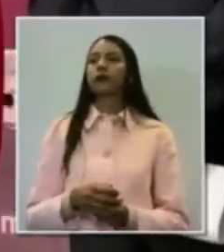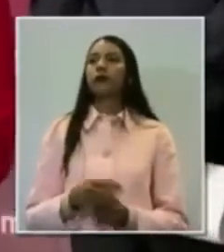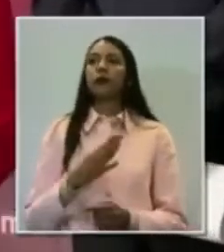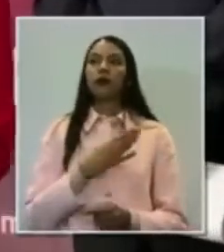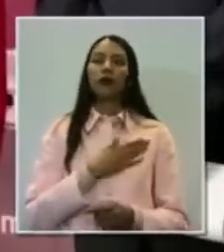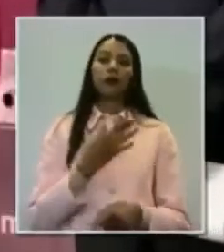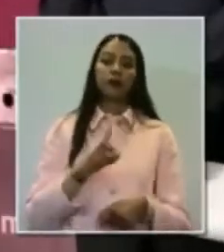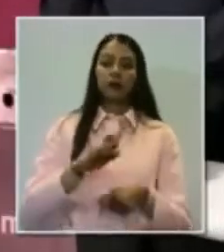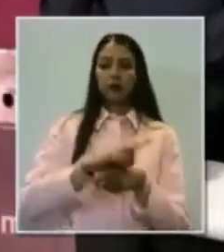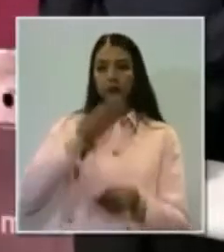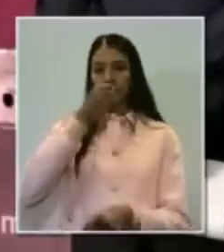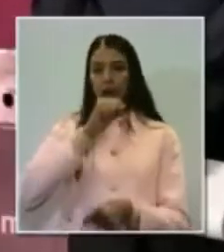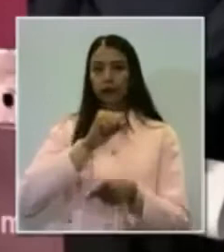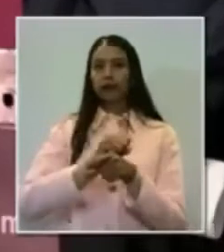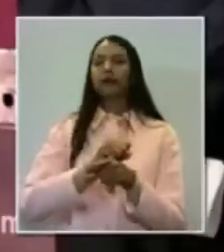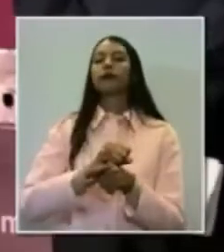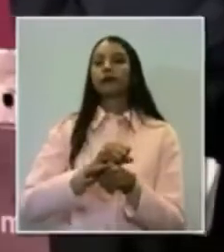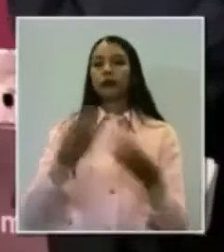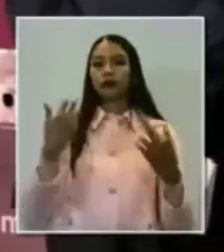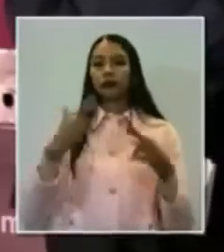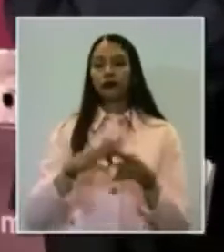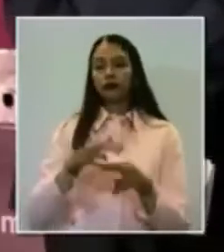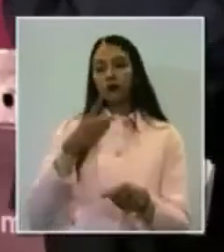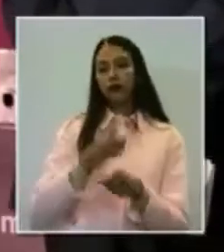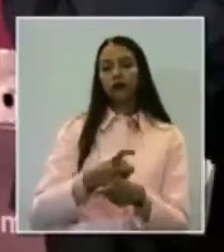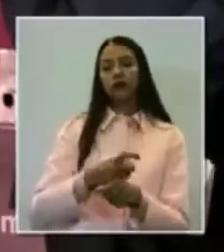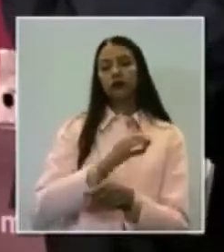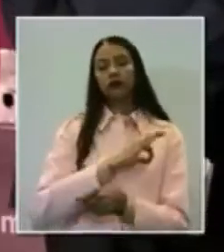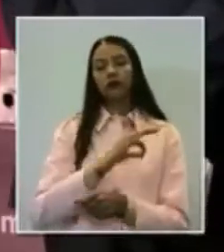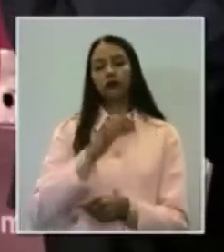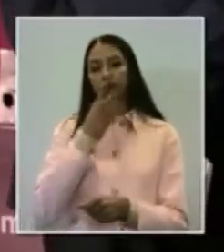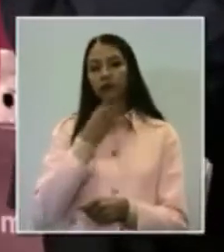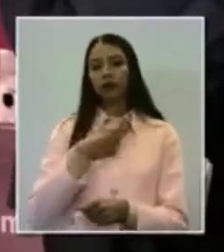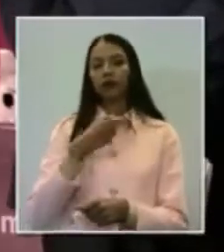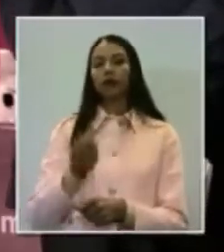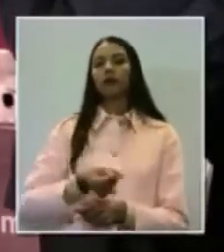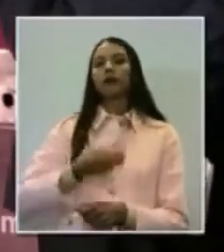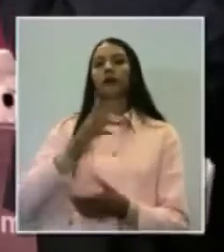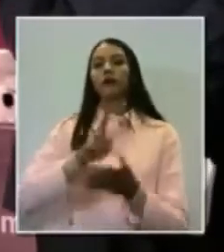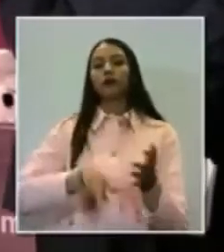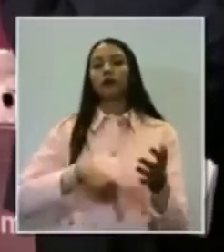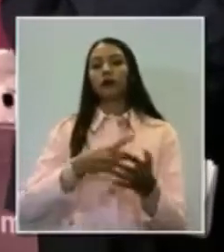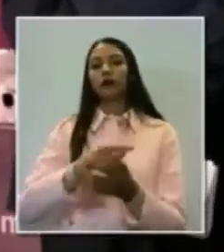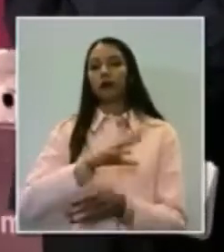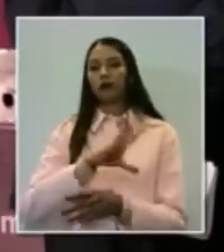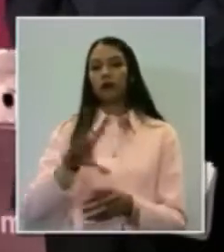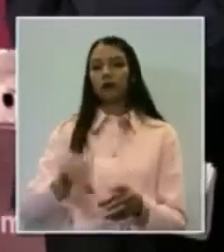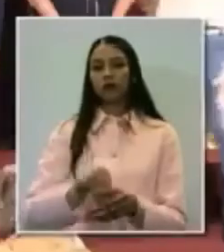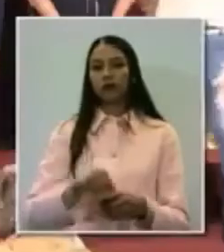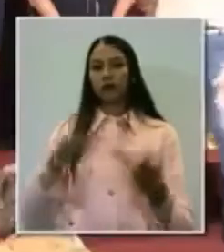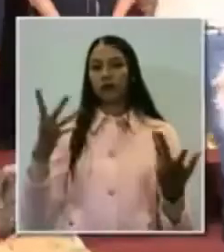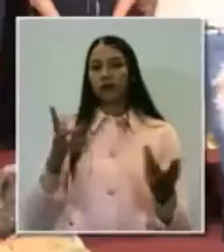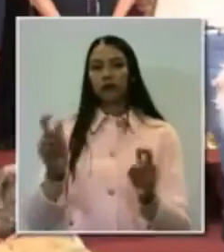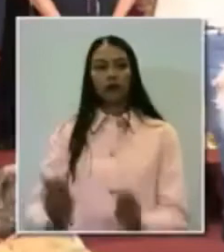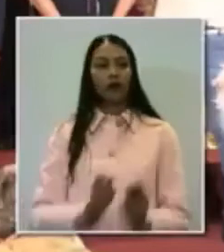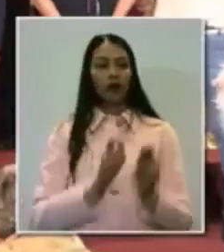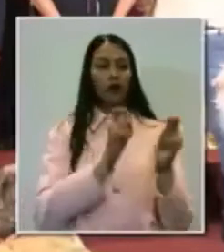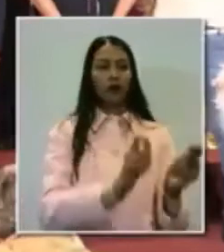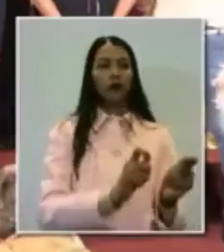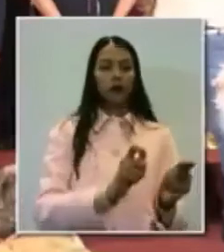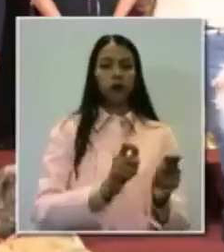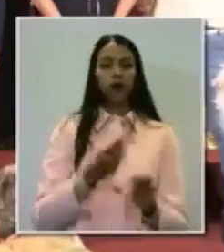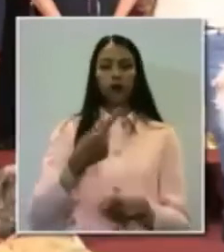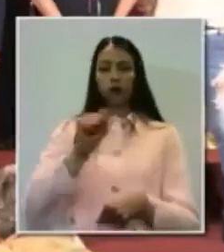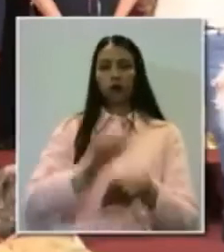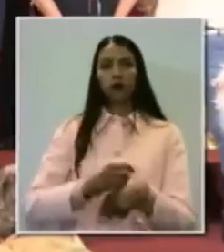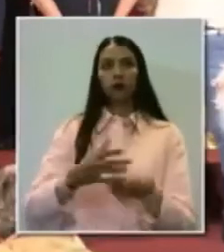Buenos días, secretaria, funcionarios. Primero, si me podría nada más decir cuántas plazas son en total las que se van a estar entregando la